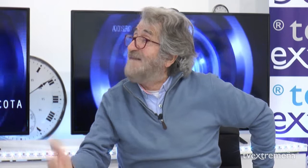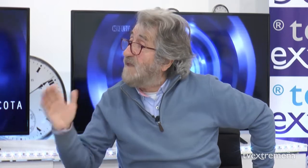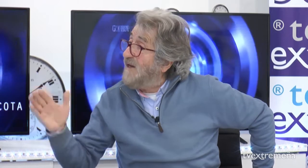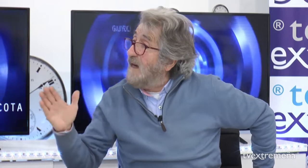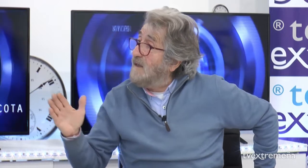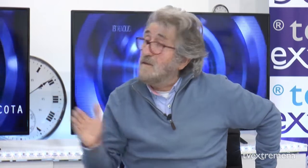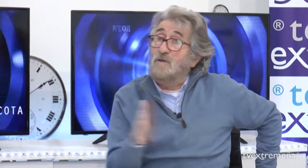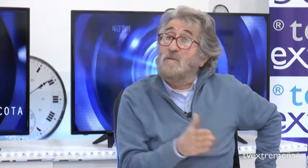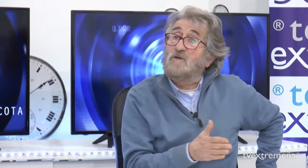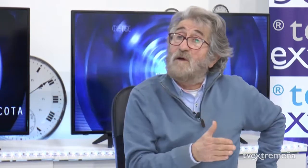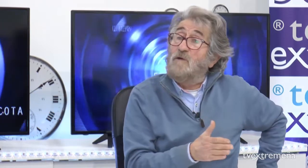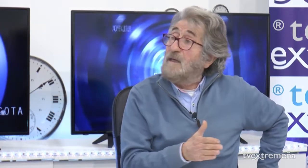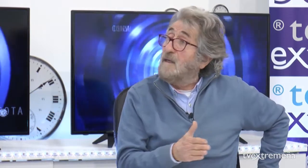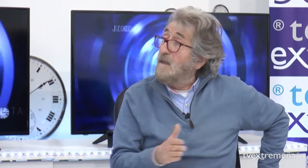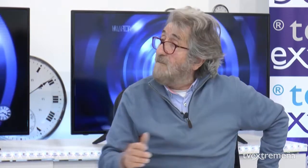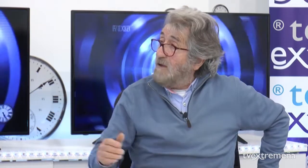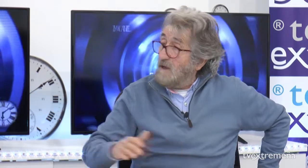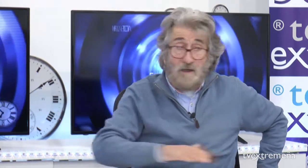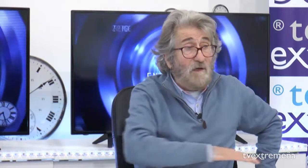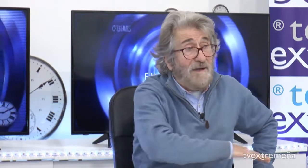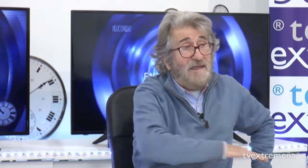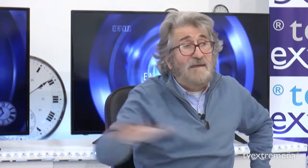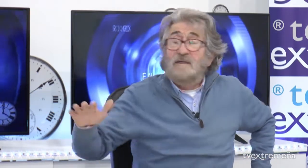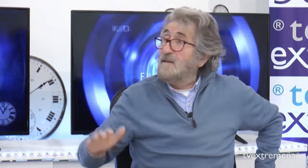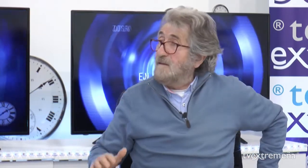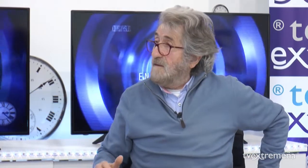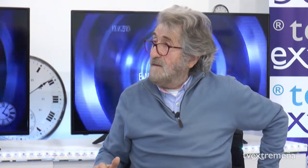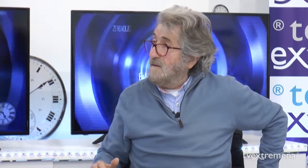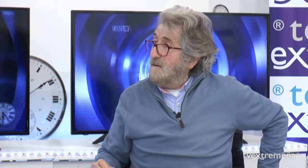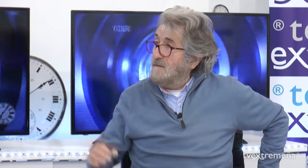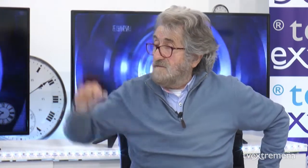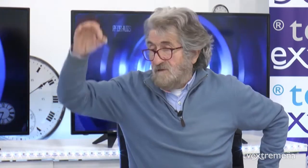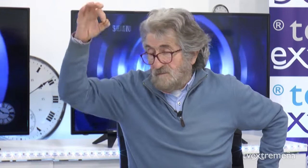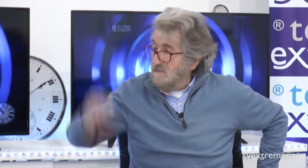fármaco antiviral, no vacuna, pero que creo que va a ser